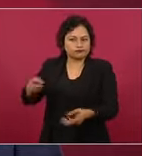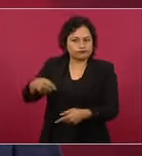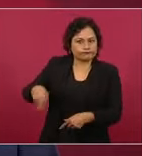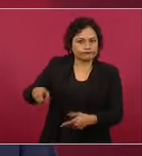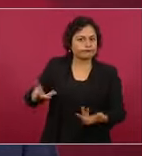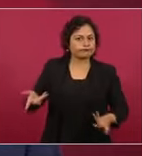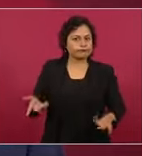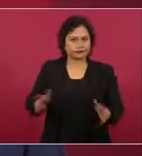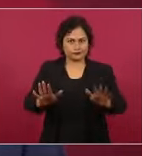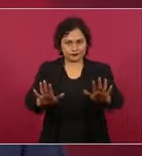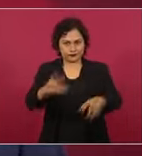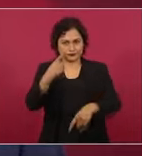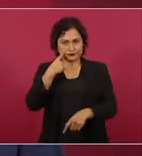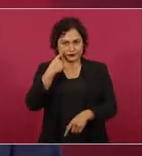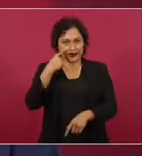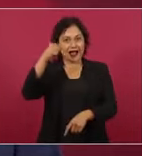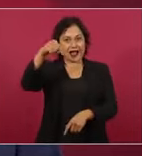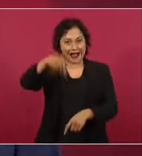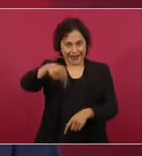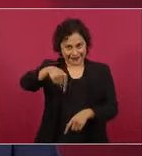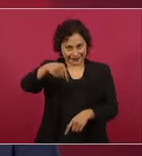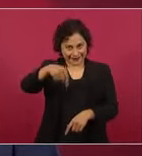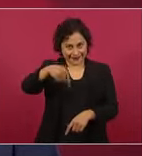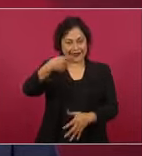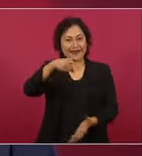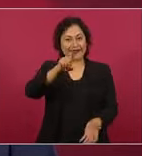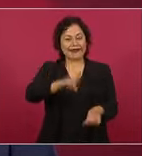Aquí internamente tuvimos nosotros